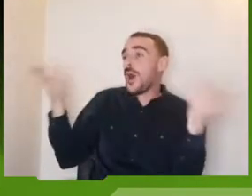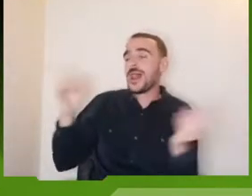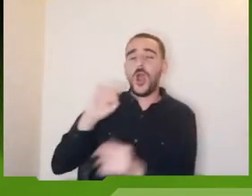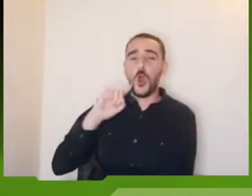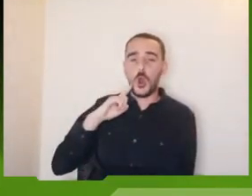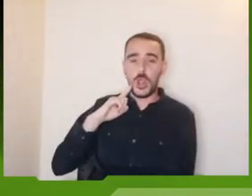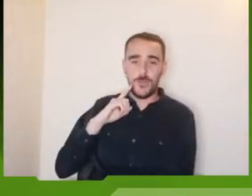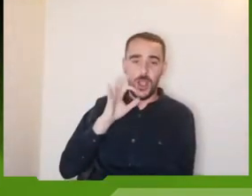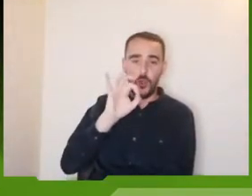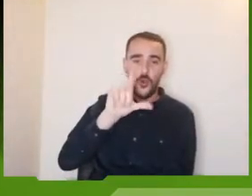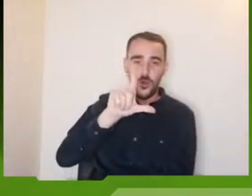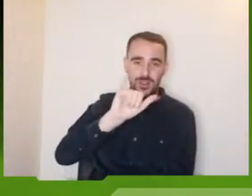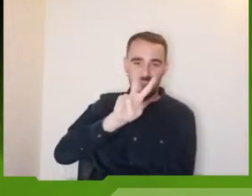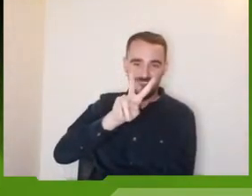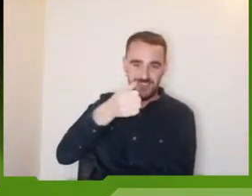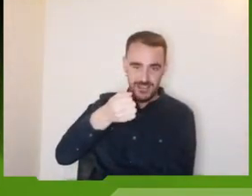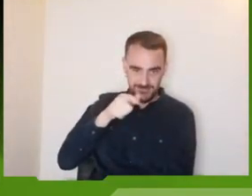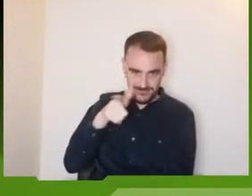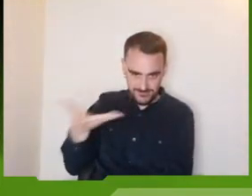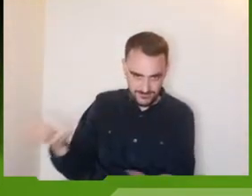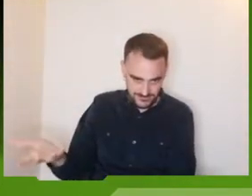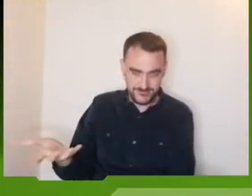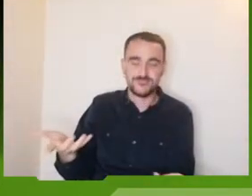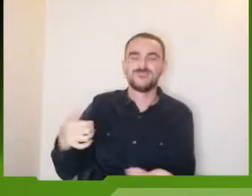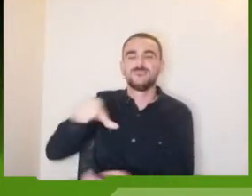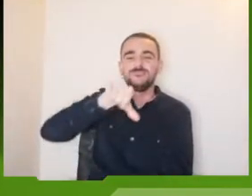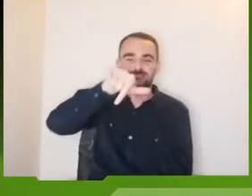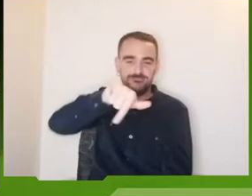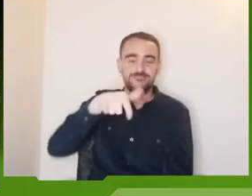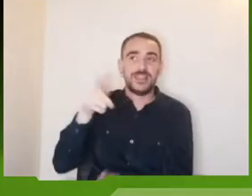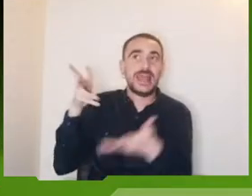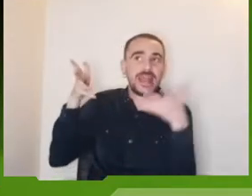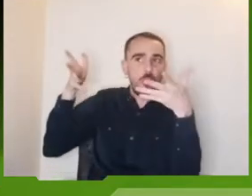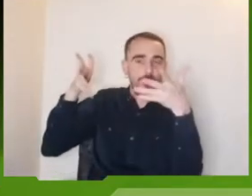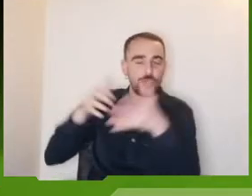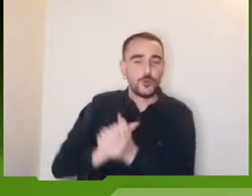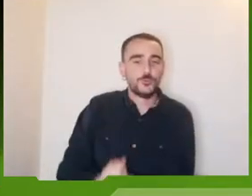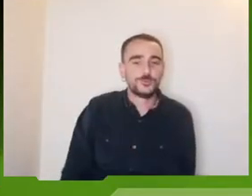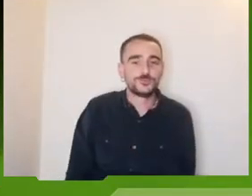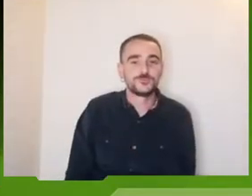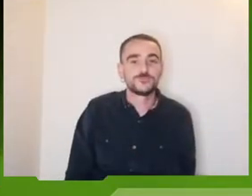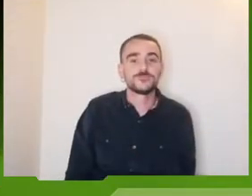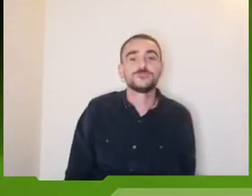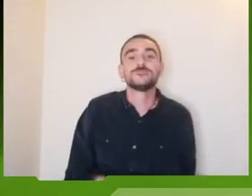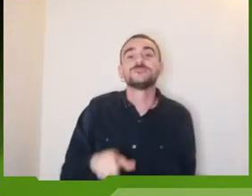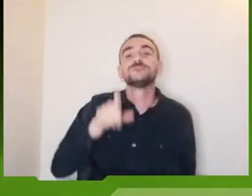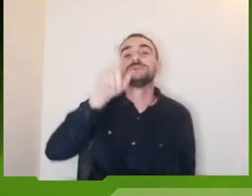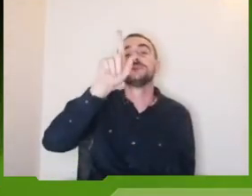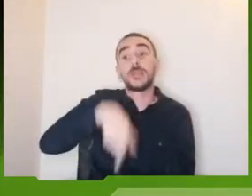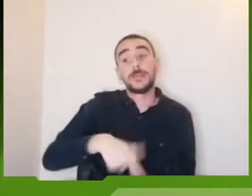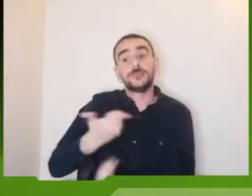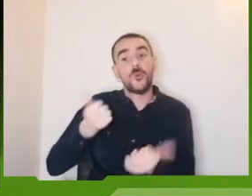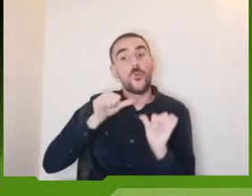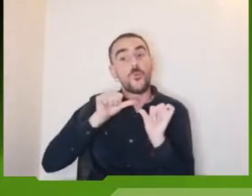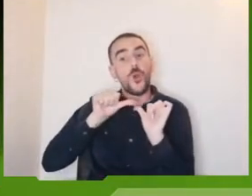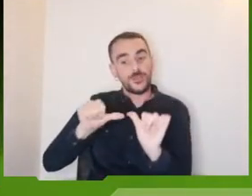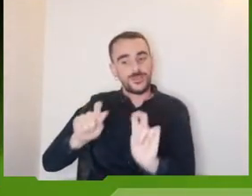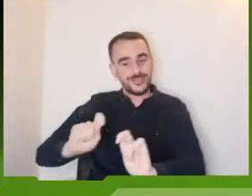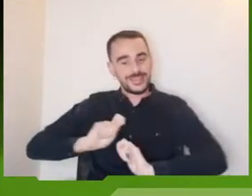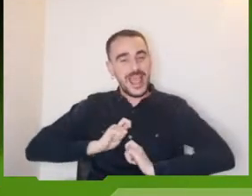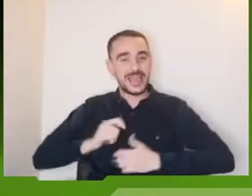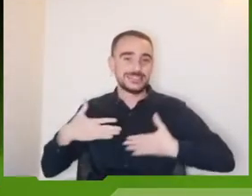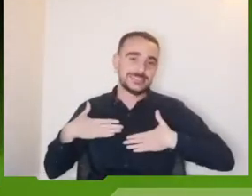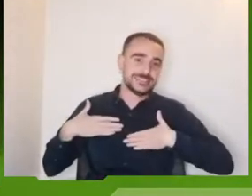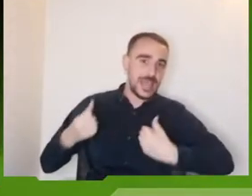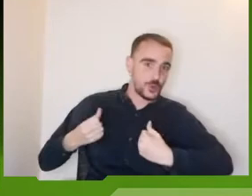Sí, por el gusto, creo que está más bueno. Y también, no sé qué dice la gente, ¿no? De que el proceso también es como más sano. O sea, como el proceso de obtención de